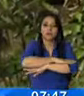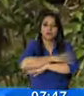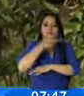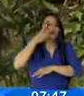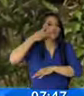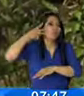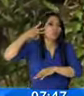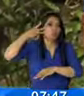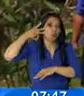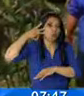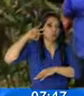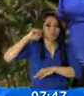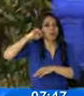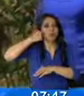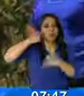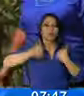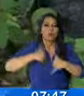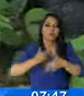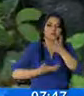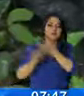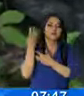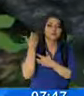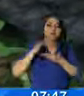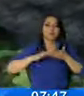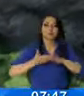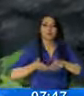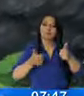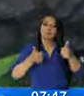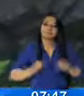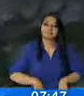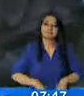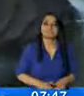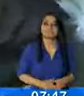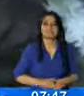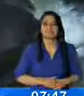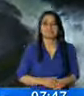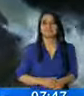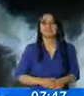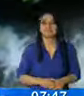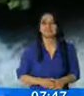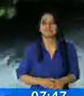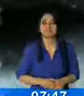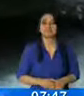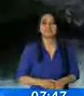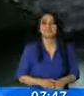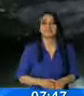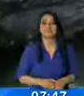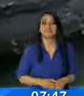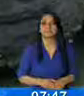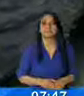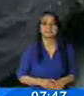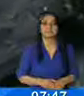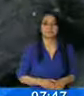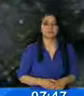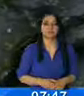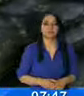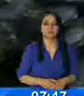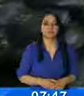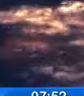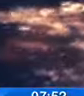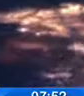puo para recordar juegos ancestrales con un trabajo periodístico de la red de corresponsales del comercio informó Roberto